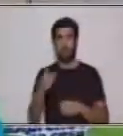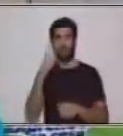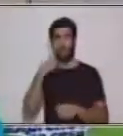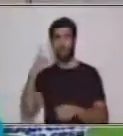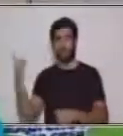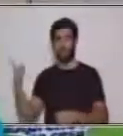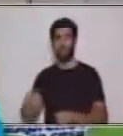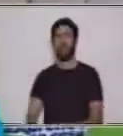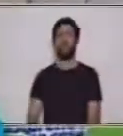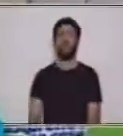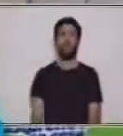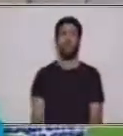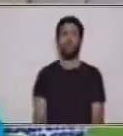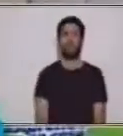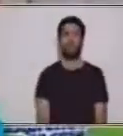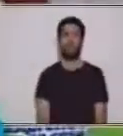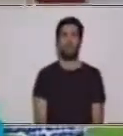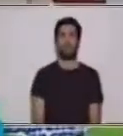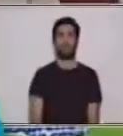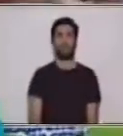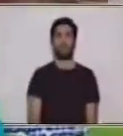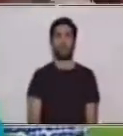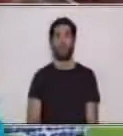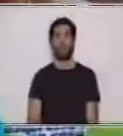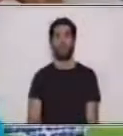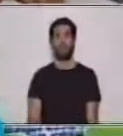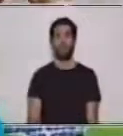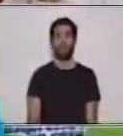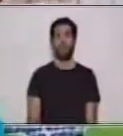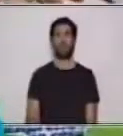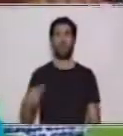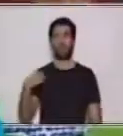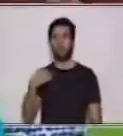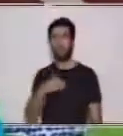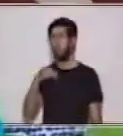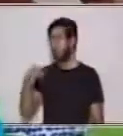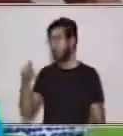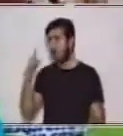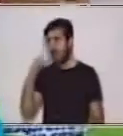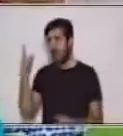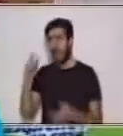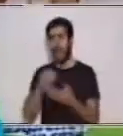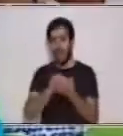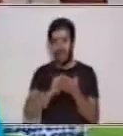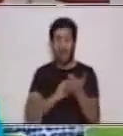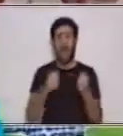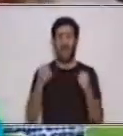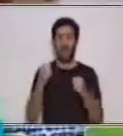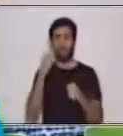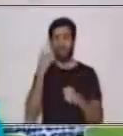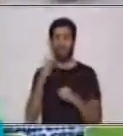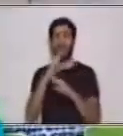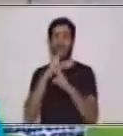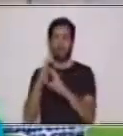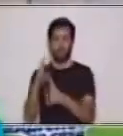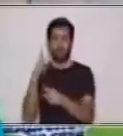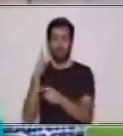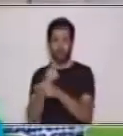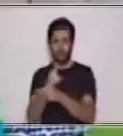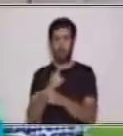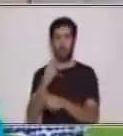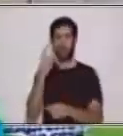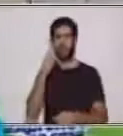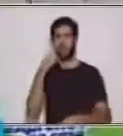Vamos a borrar y tú puedes empezar a realizar ya la respuesta correspondiente a esa pregunta.